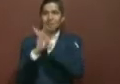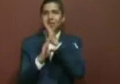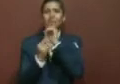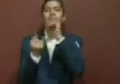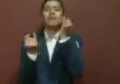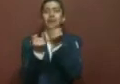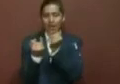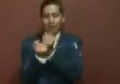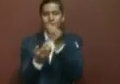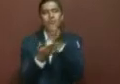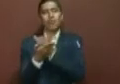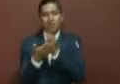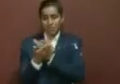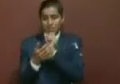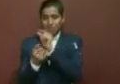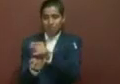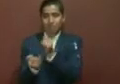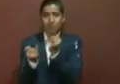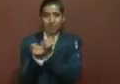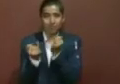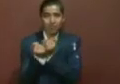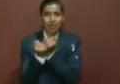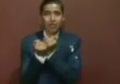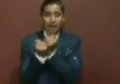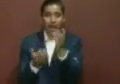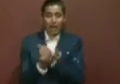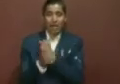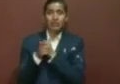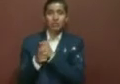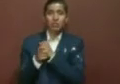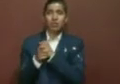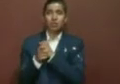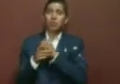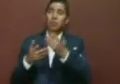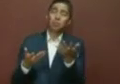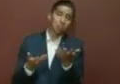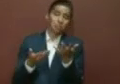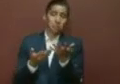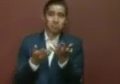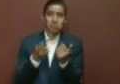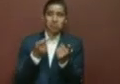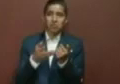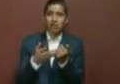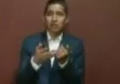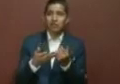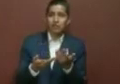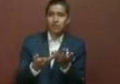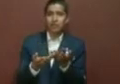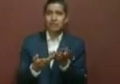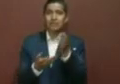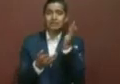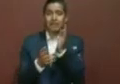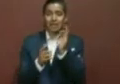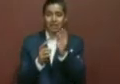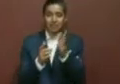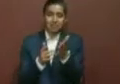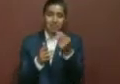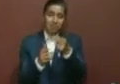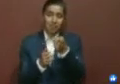incluyendo el que ganó, o lo que sea, o como se llame eso, si se puede llamar partido,